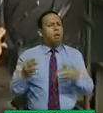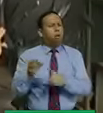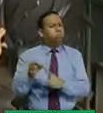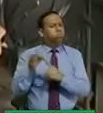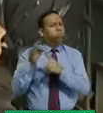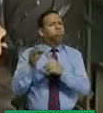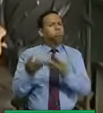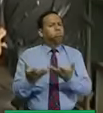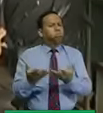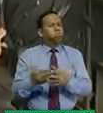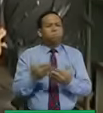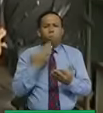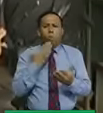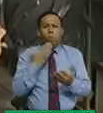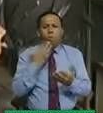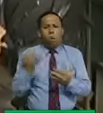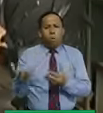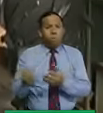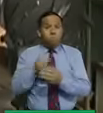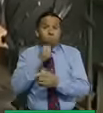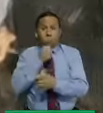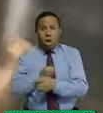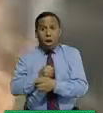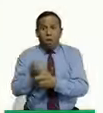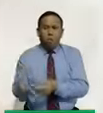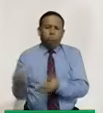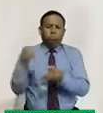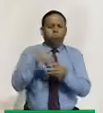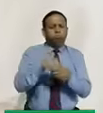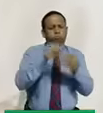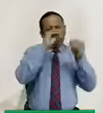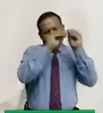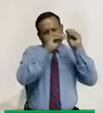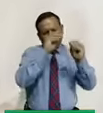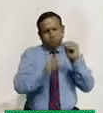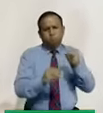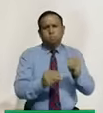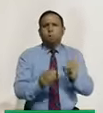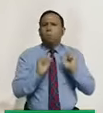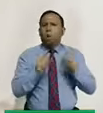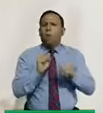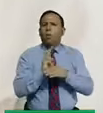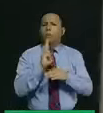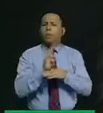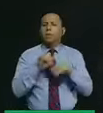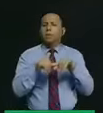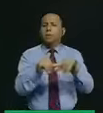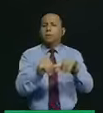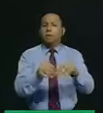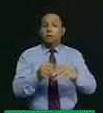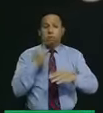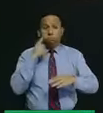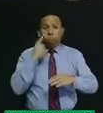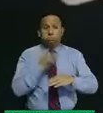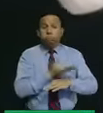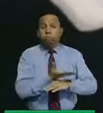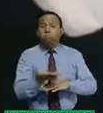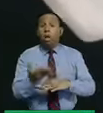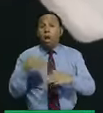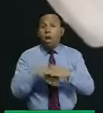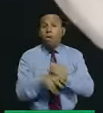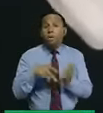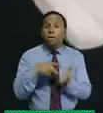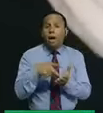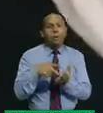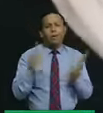en nuevas obras de arte y aportar así a la economía circular. La exposición será completamente gratuita. Con estas